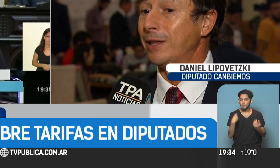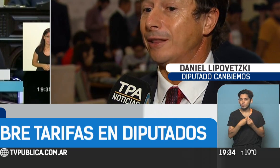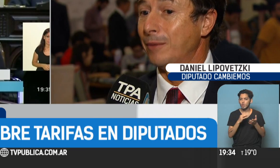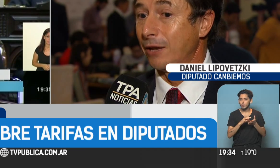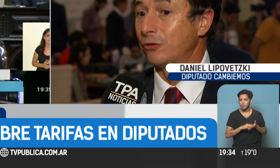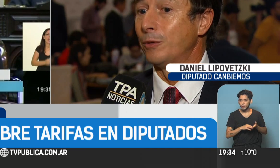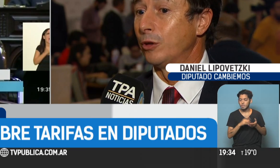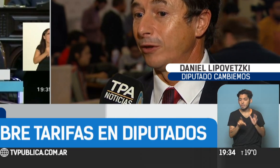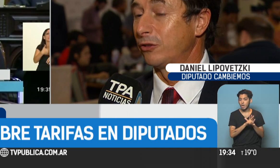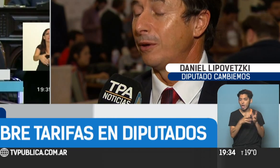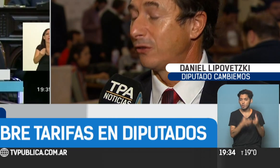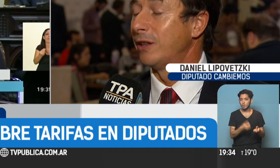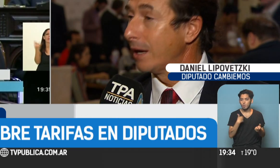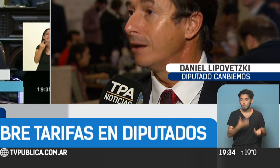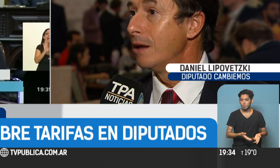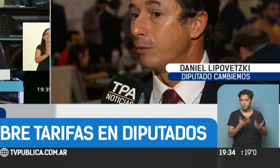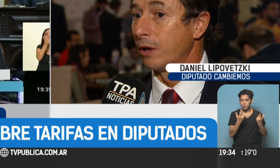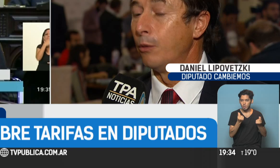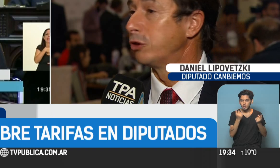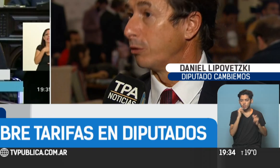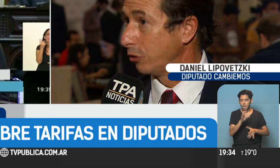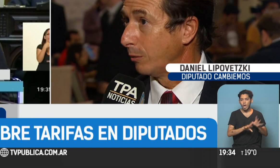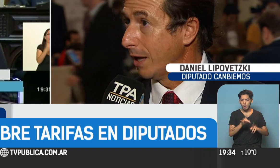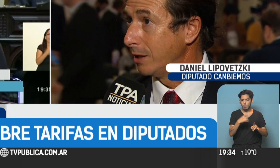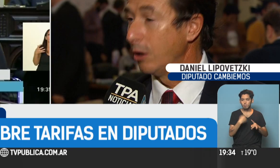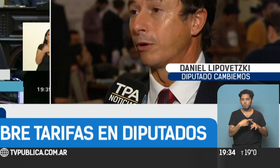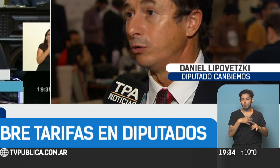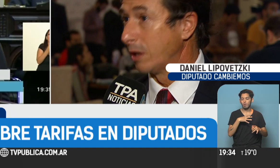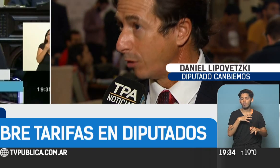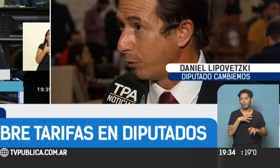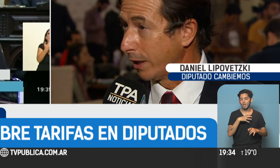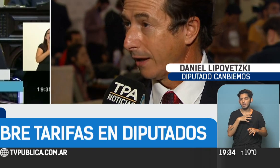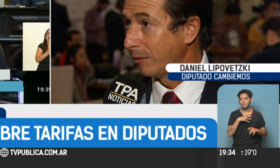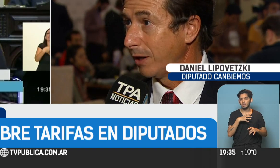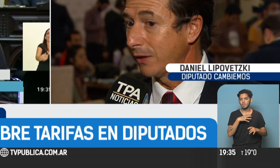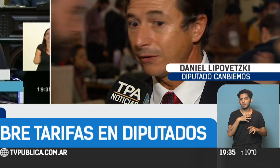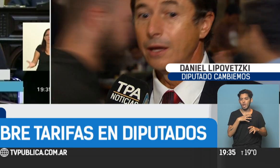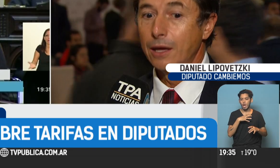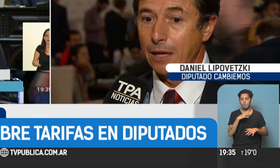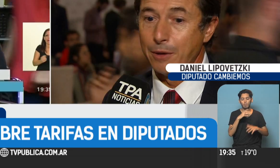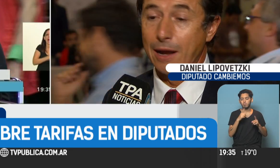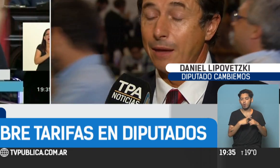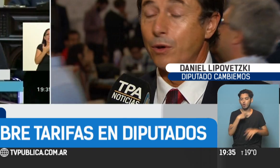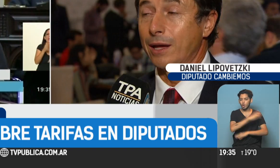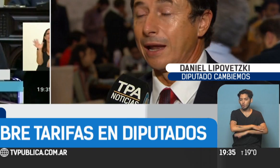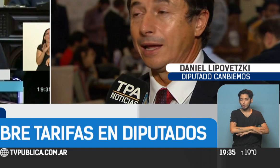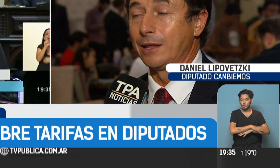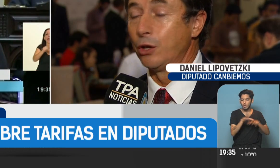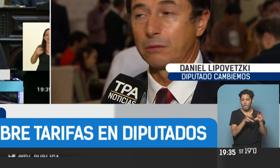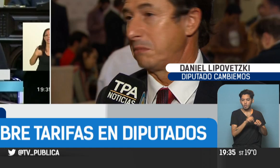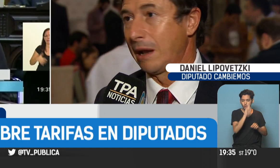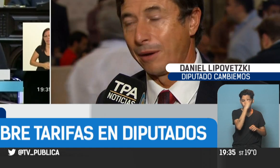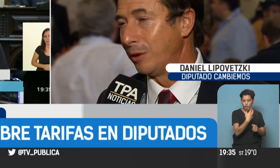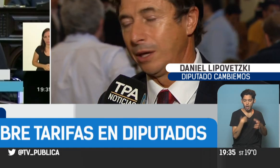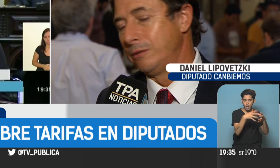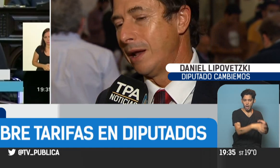nos va a permitir determinar si esos aumentos de precios a veces se dan por abuso de posición dominante o por conductas monopólicas de las empresas. Y había una ley, la ley